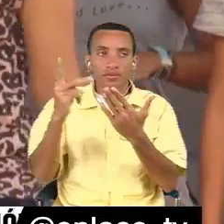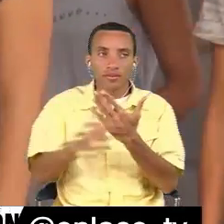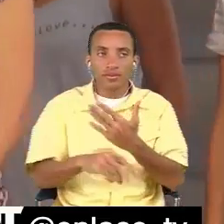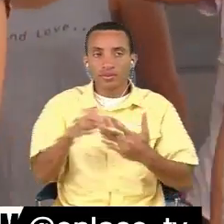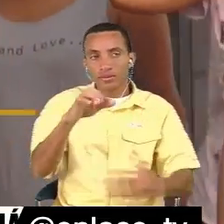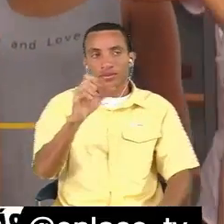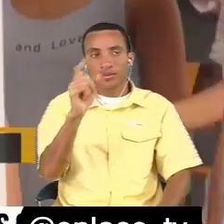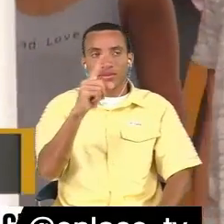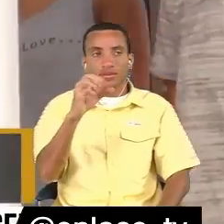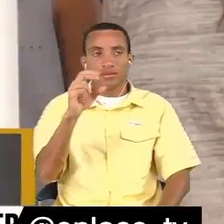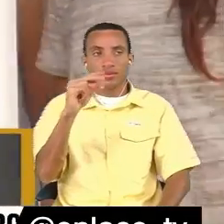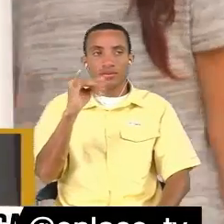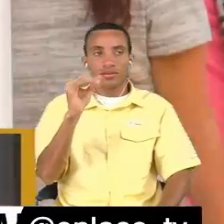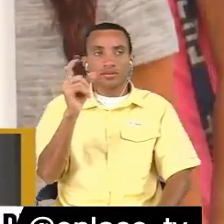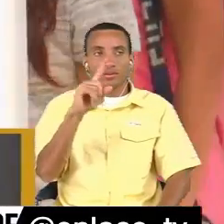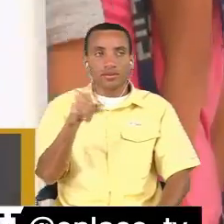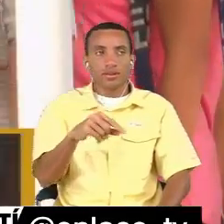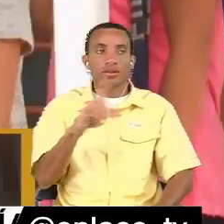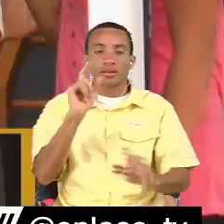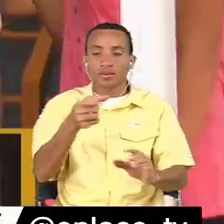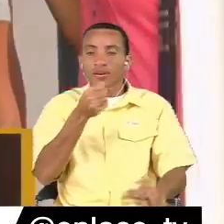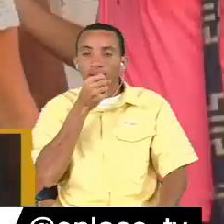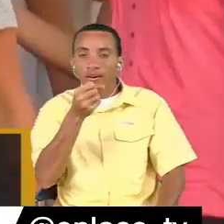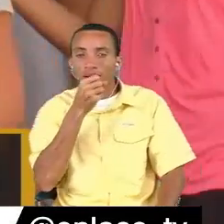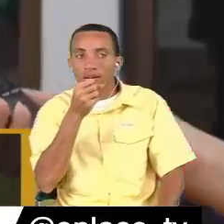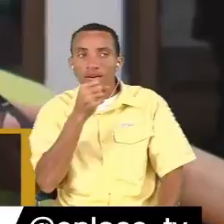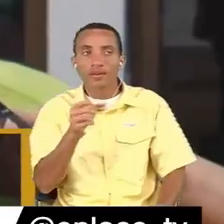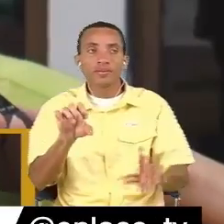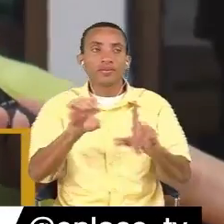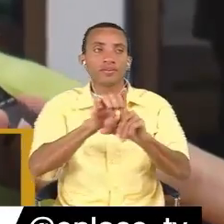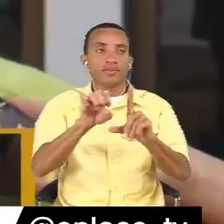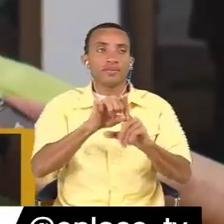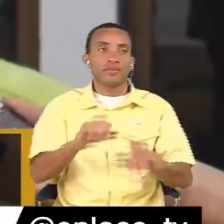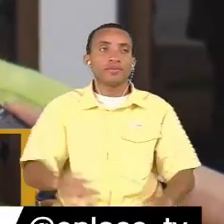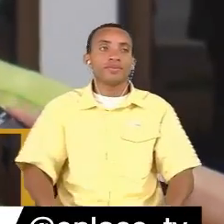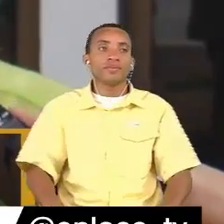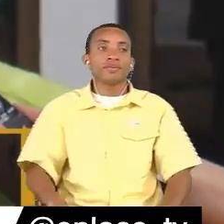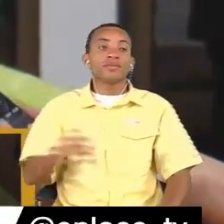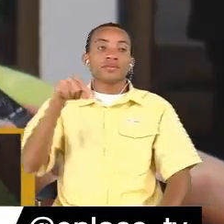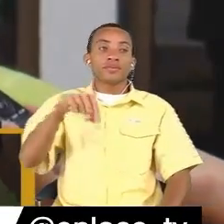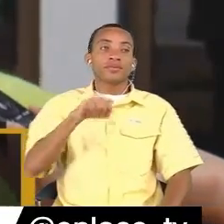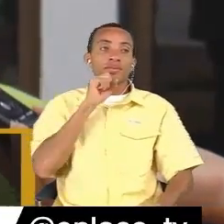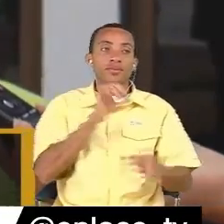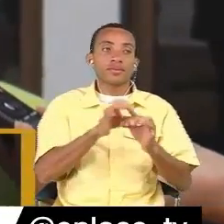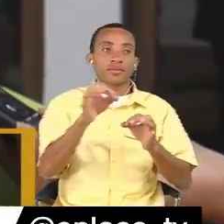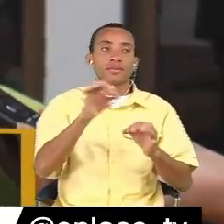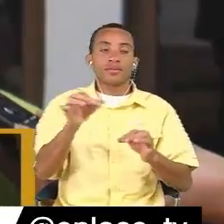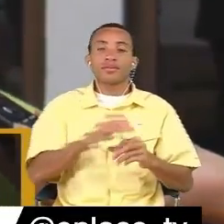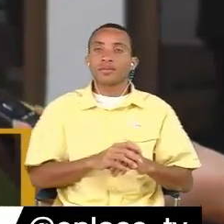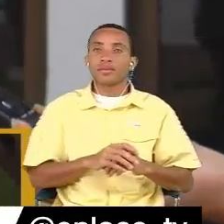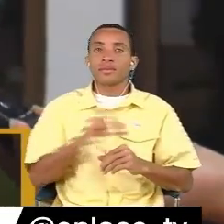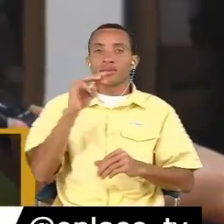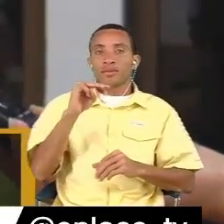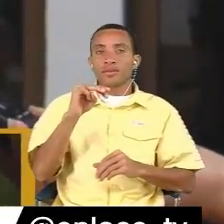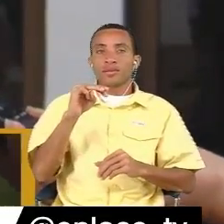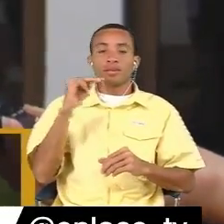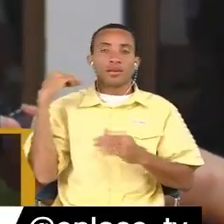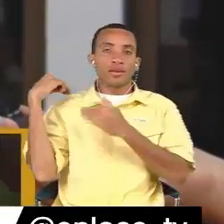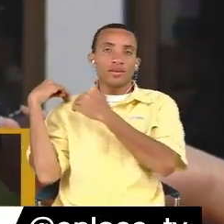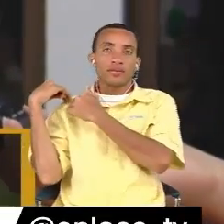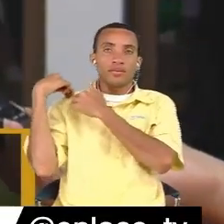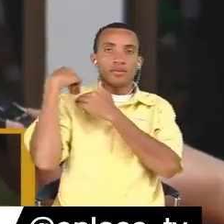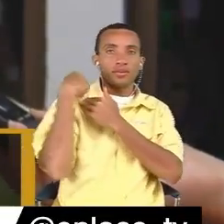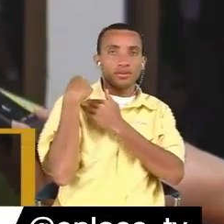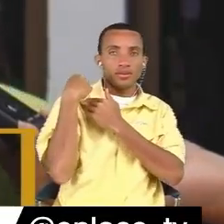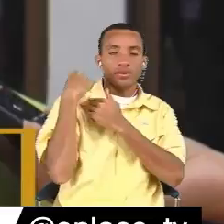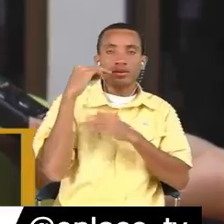Medio. Con ellos ha dialogado el periodismo de Enlace Noticias. Y entonces en el Magdalena Medio, pues Misión País Colombia está a lo largo